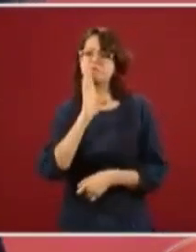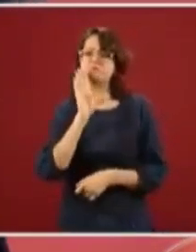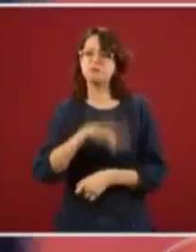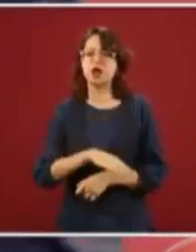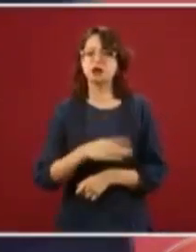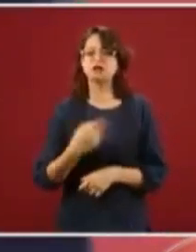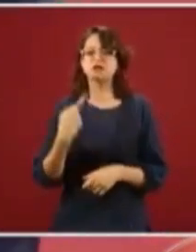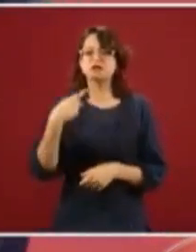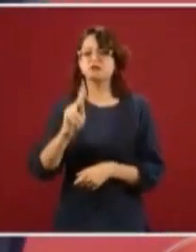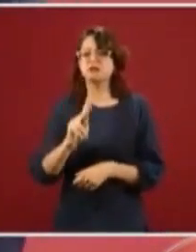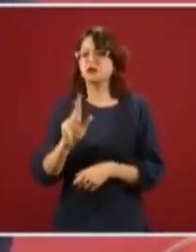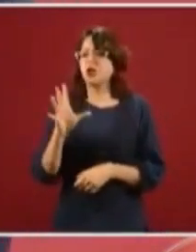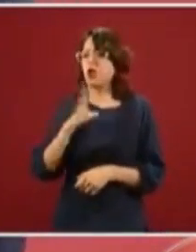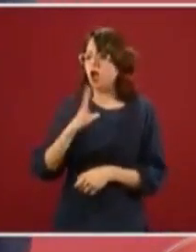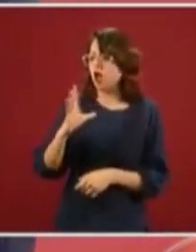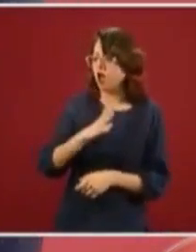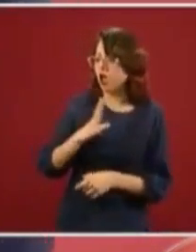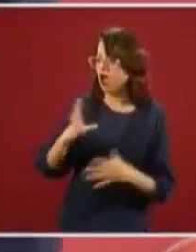Pero si